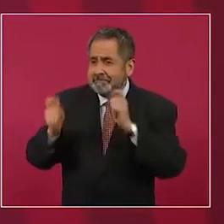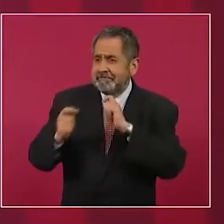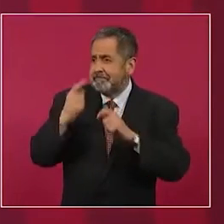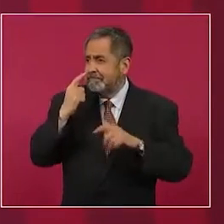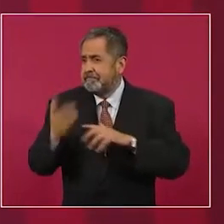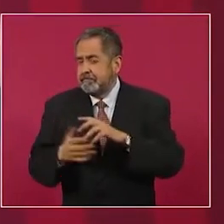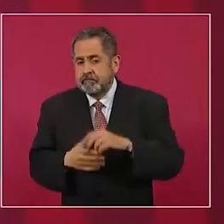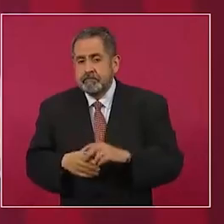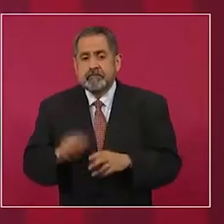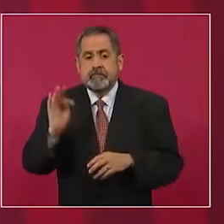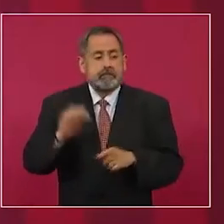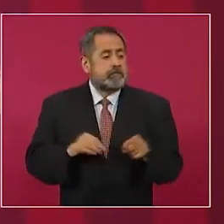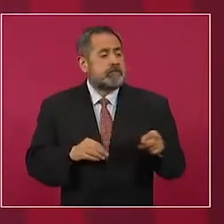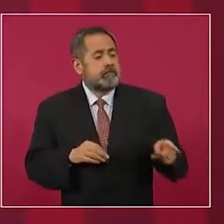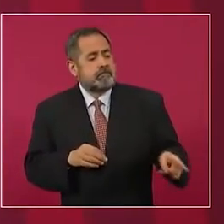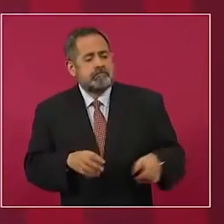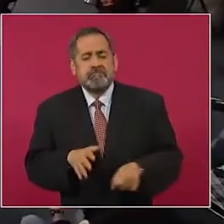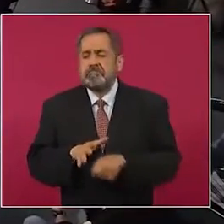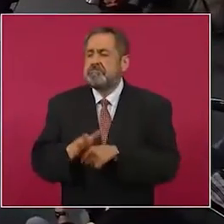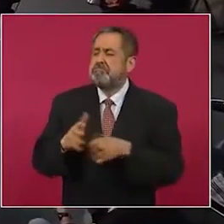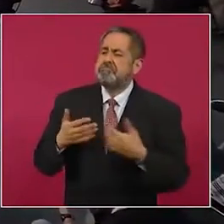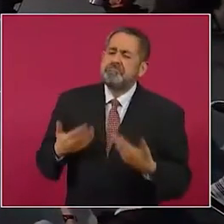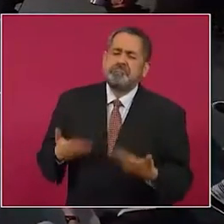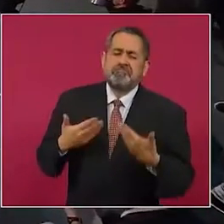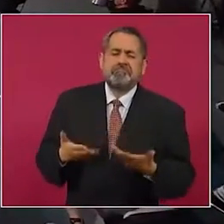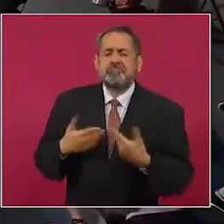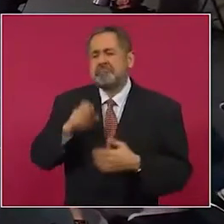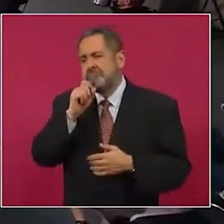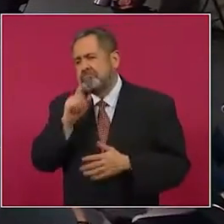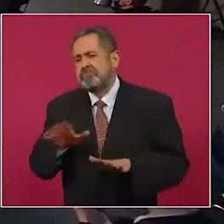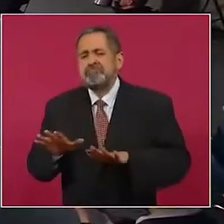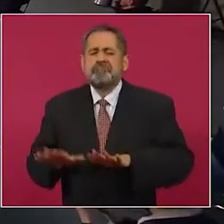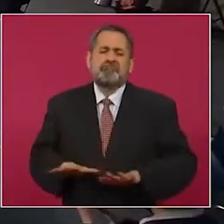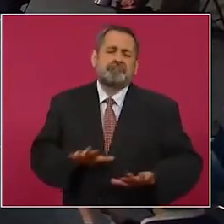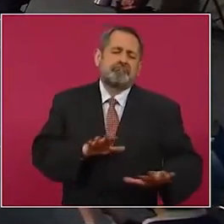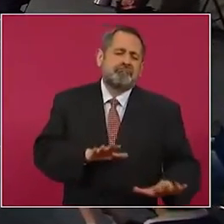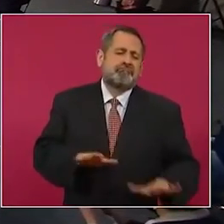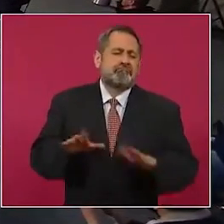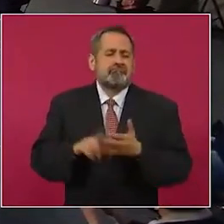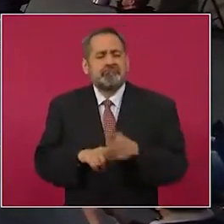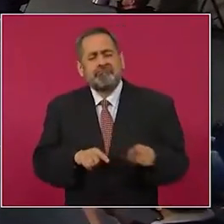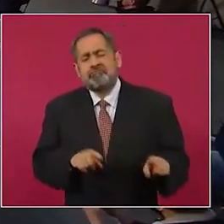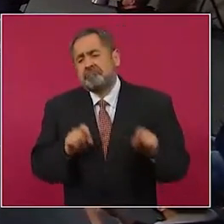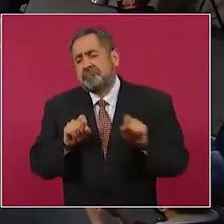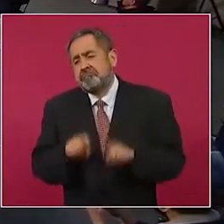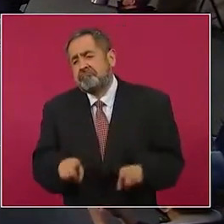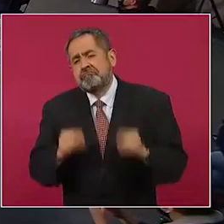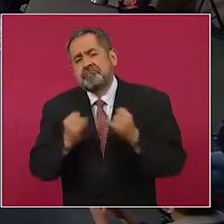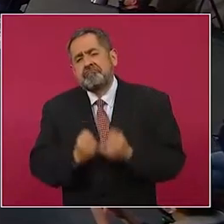Si está pensando que es la misma vida rutinaria